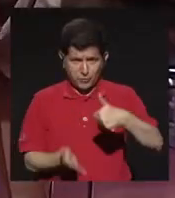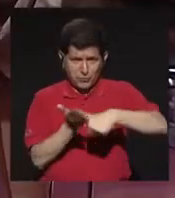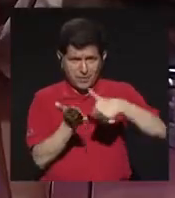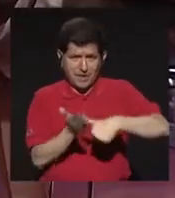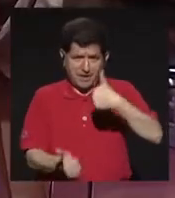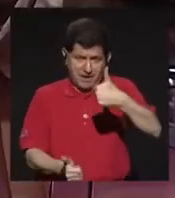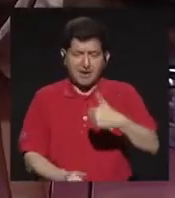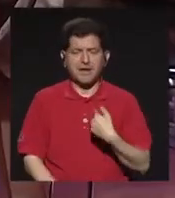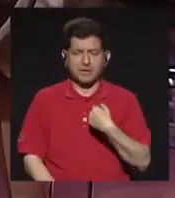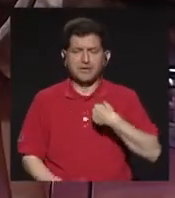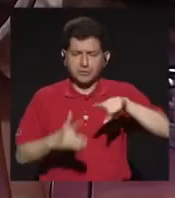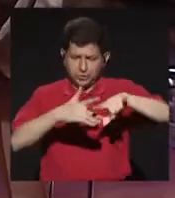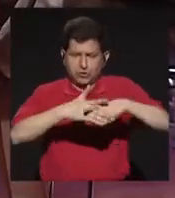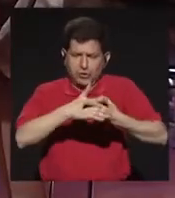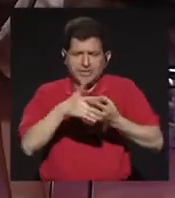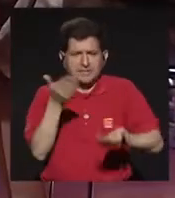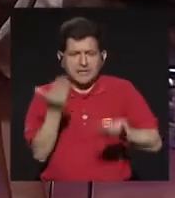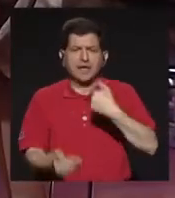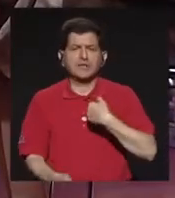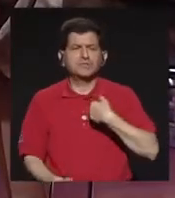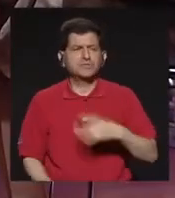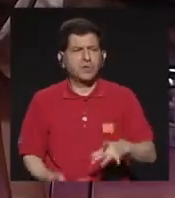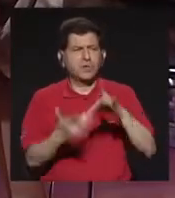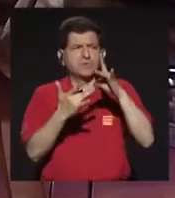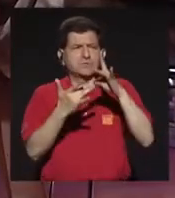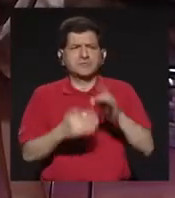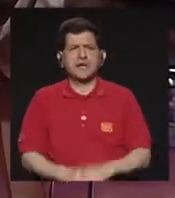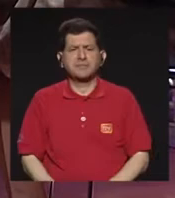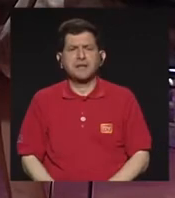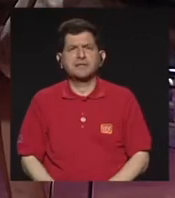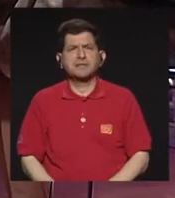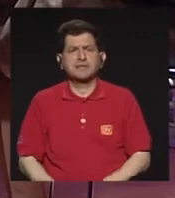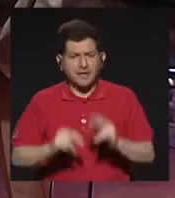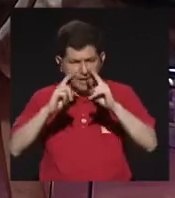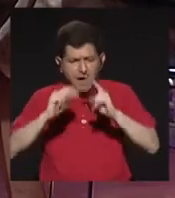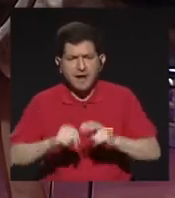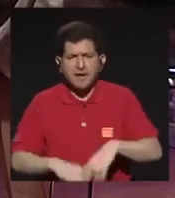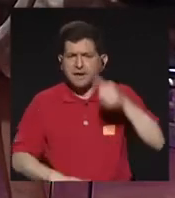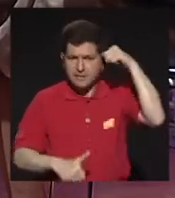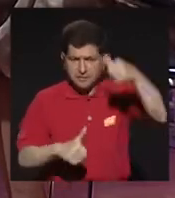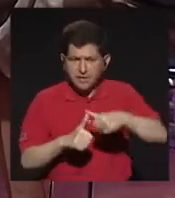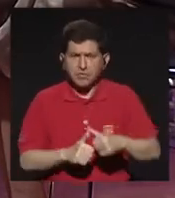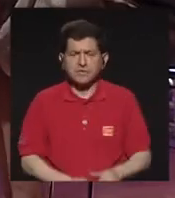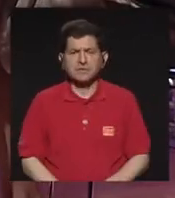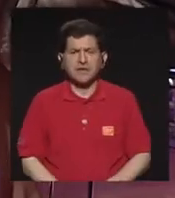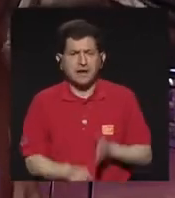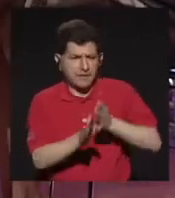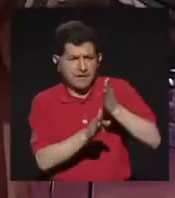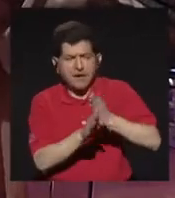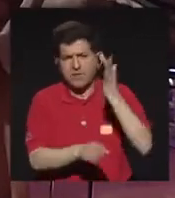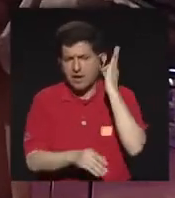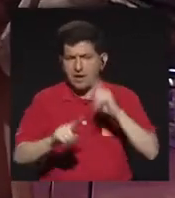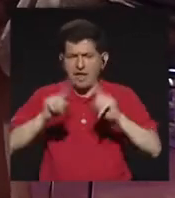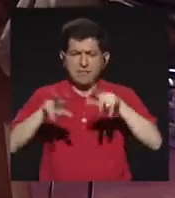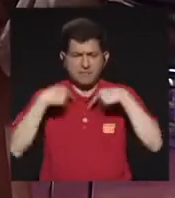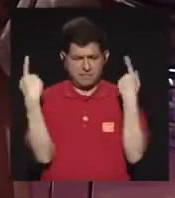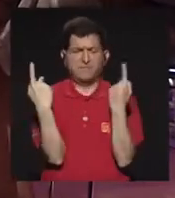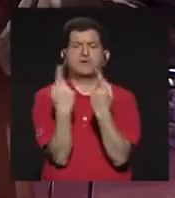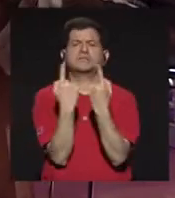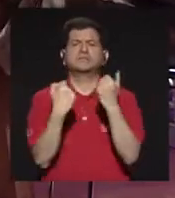a tomar yo la palabra. Yo sobre todo quiero hacer como un recuento de la trayectoria de las mujeres en los diferentes